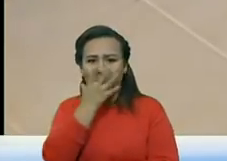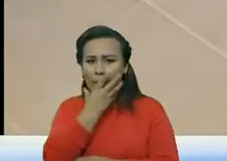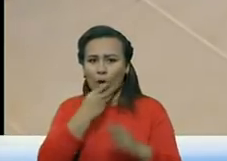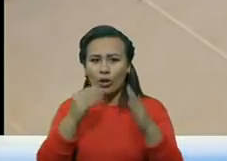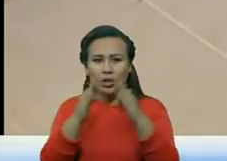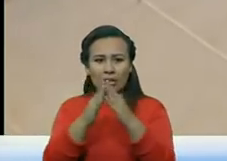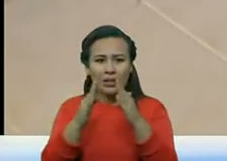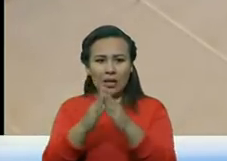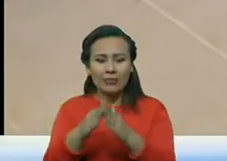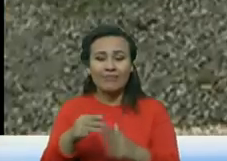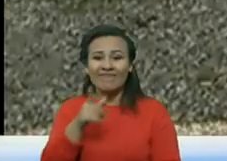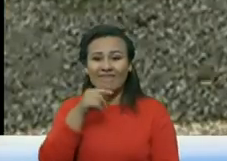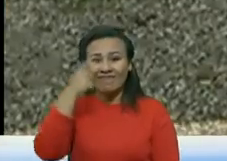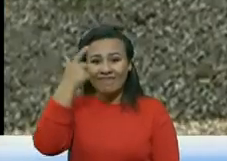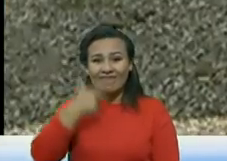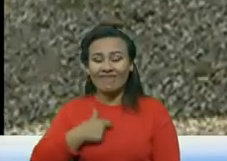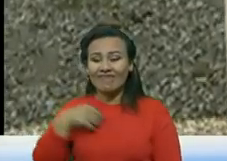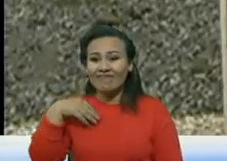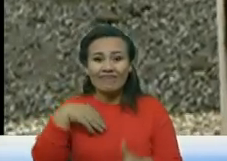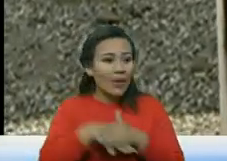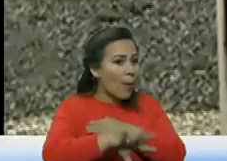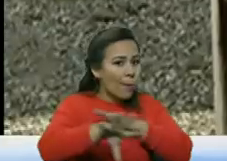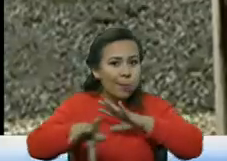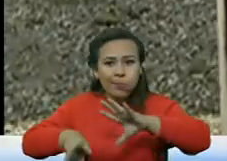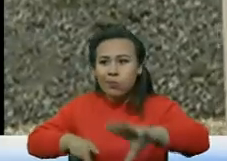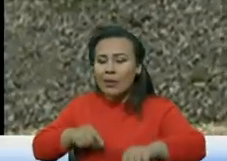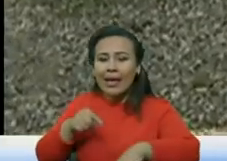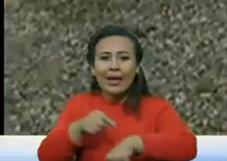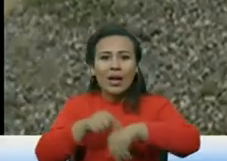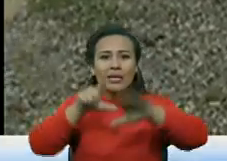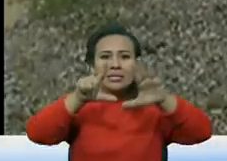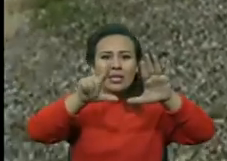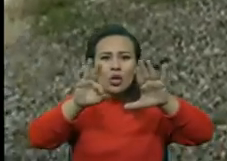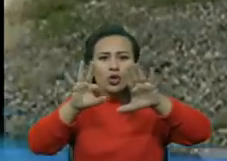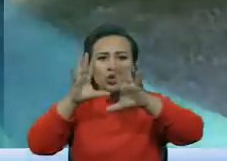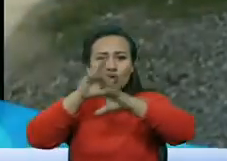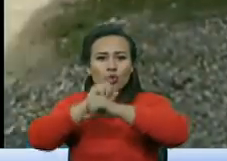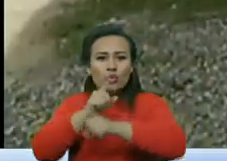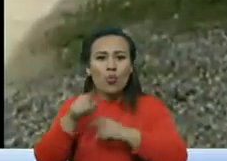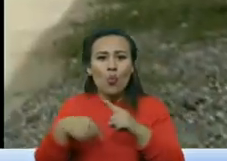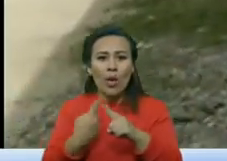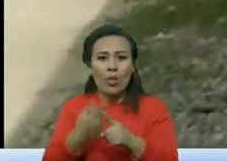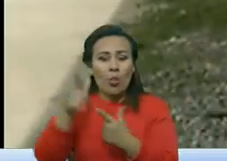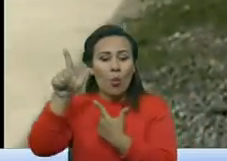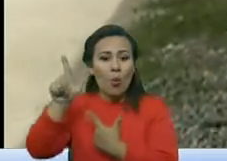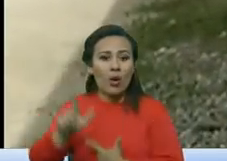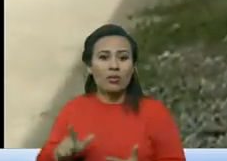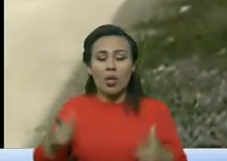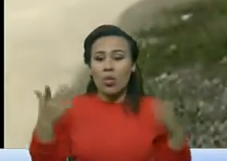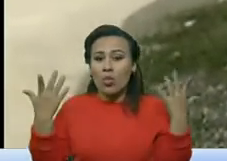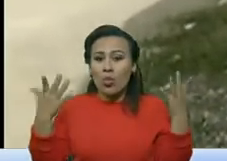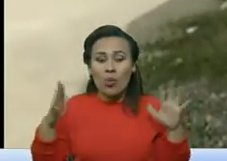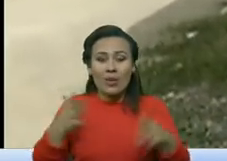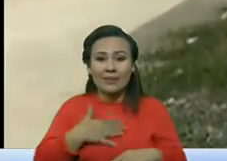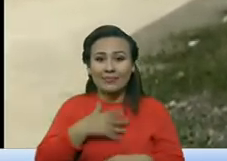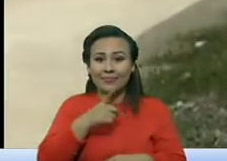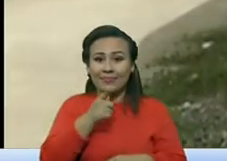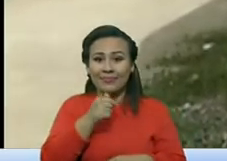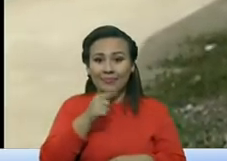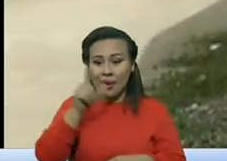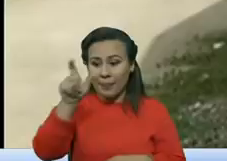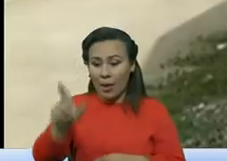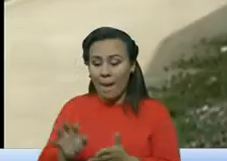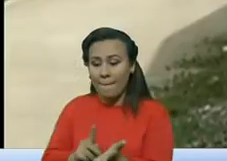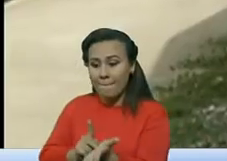los asaltantes. A ver, esto fue más o menos tipo 7, 8 de la noche cuando el guardia que los vecinos tienen